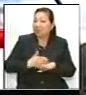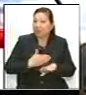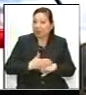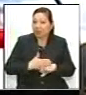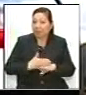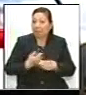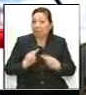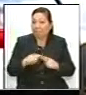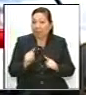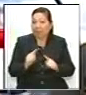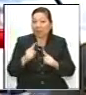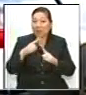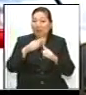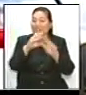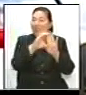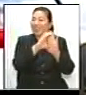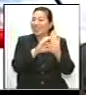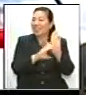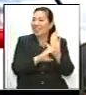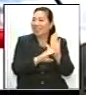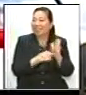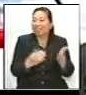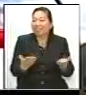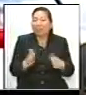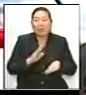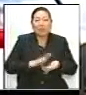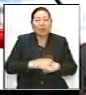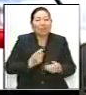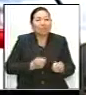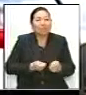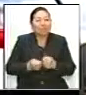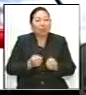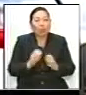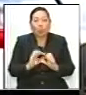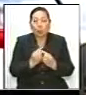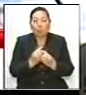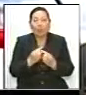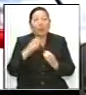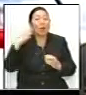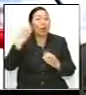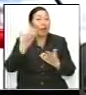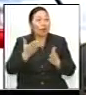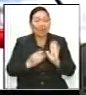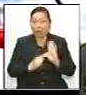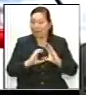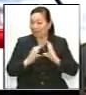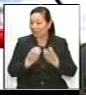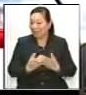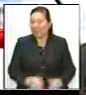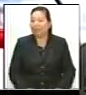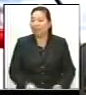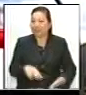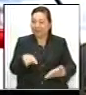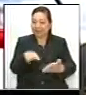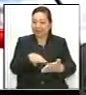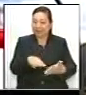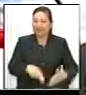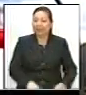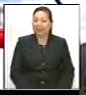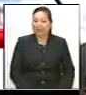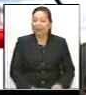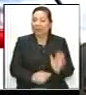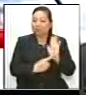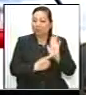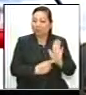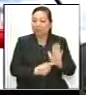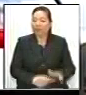sentencias emitidas por el Tribunal Constitucional sobre la regulación de las bancadas del Congreso. Y como muestra, voy a dar